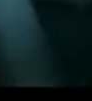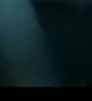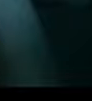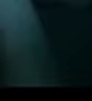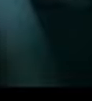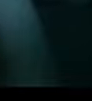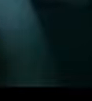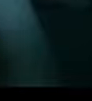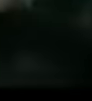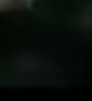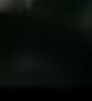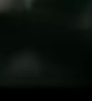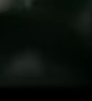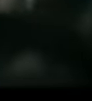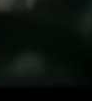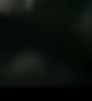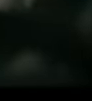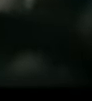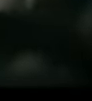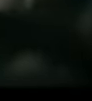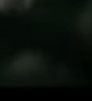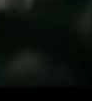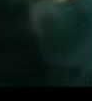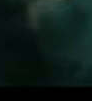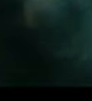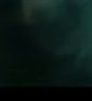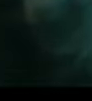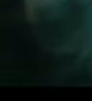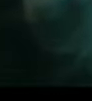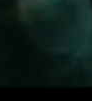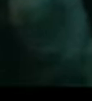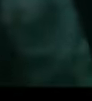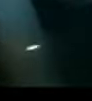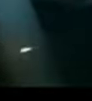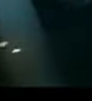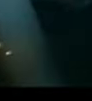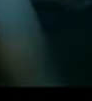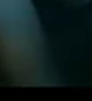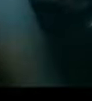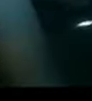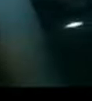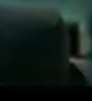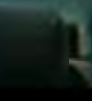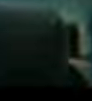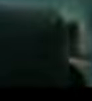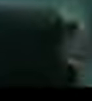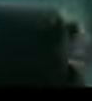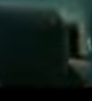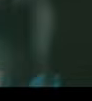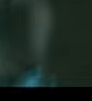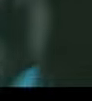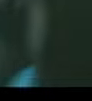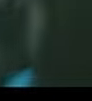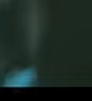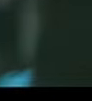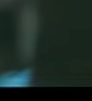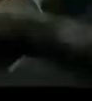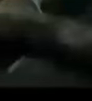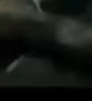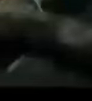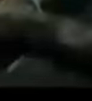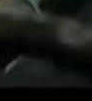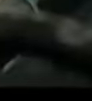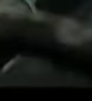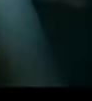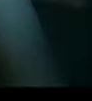¿A dónde le llevo? Al centro, por favor, que ya me están esperando. Llevando los regalos a su familia. ¡Claro! Para los niños siempre.